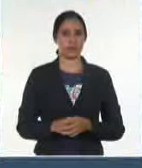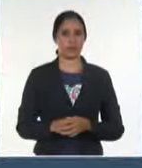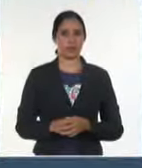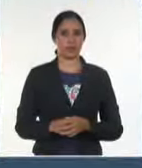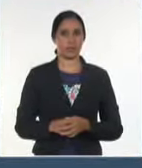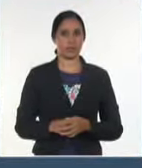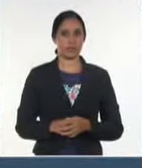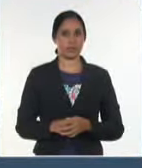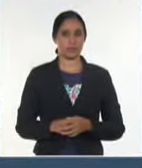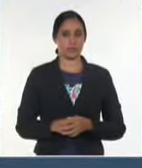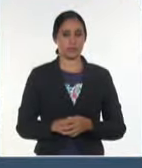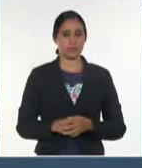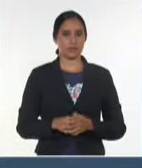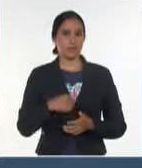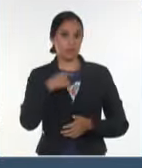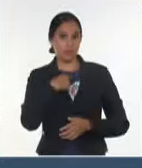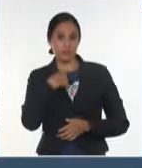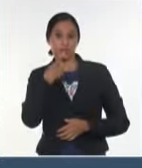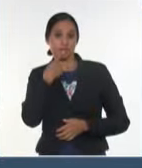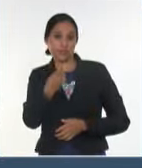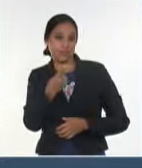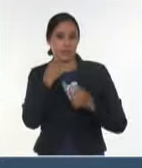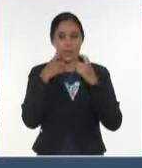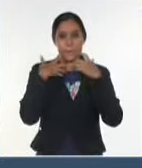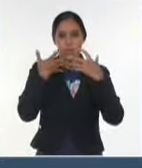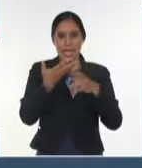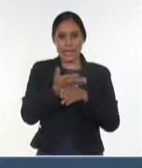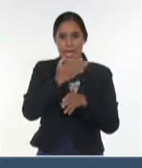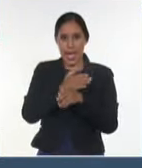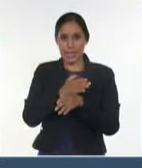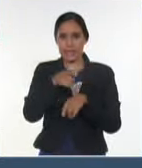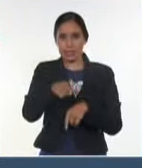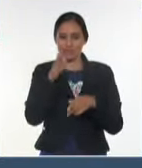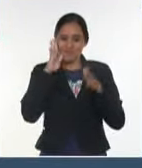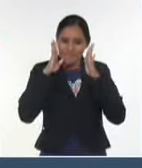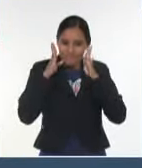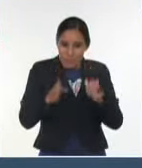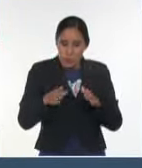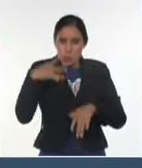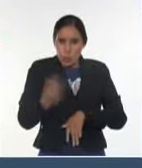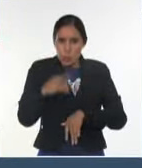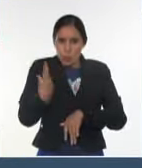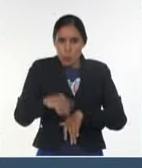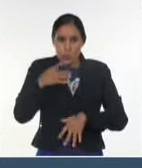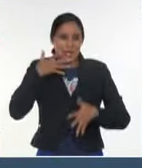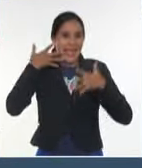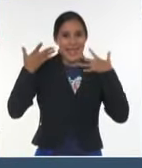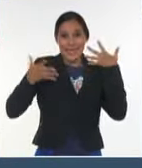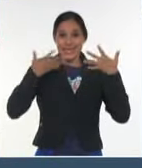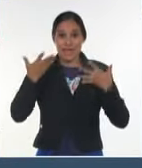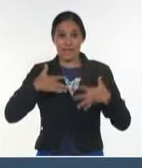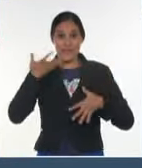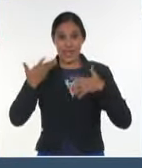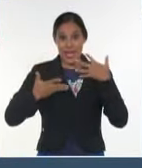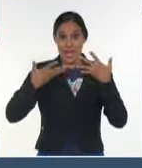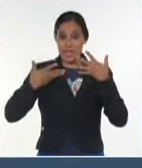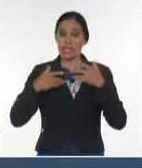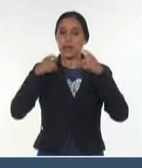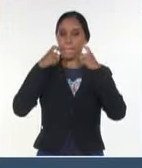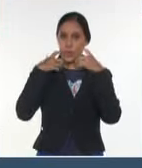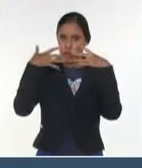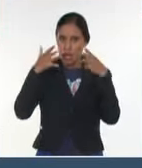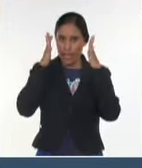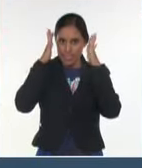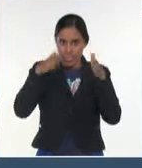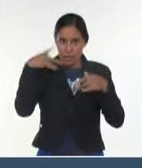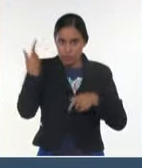Lo primero que nos propusimos fue mantener siempre la alegría, jugar como siempre jugamos, con la guerra, con la derriba que nosotros jugamos, y de ahí iba a salir todo. Mientras que el ánimo esté